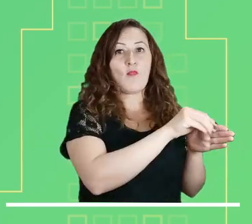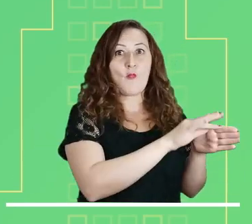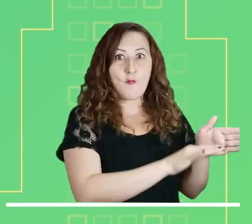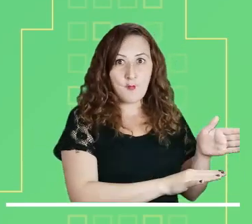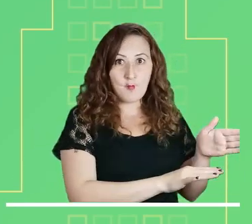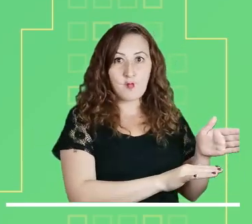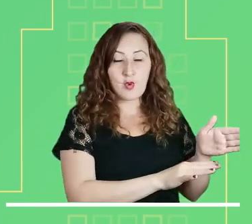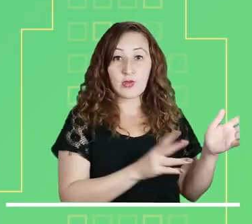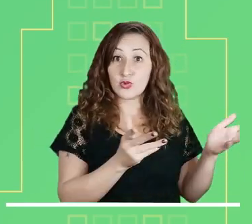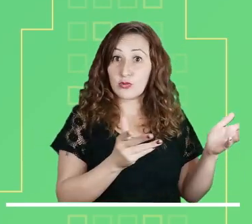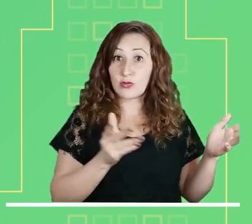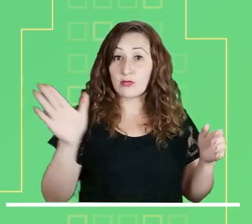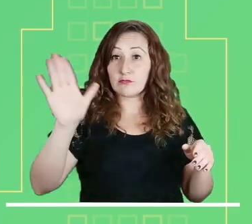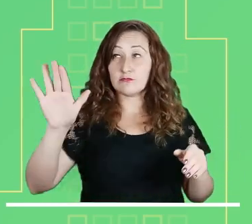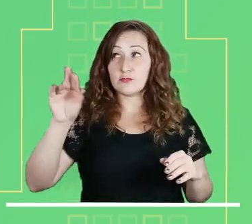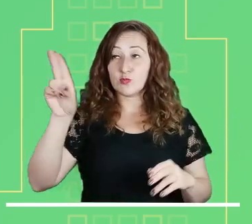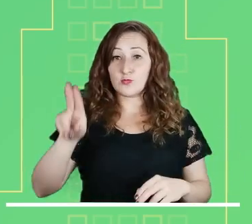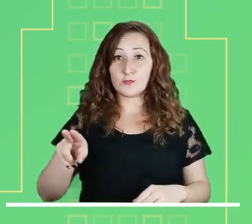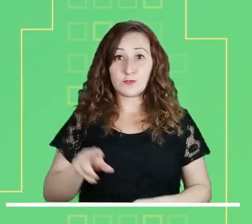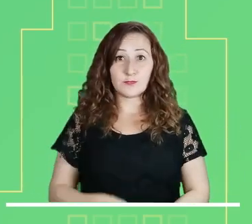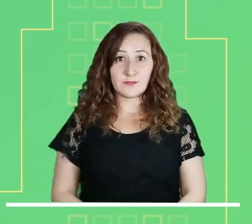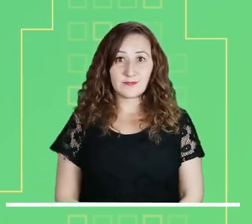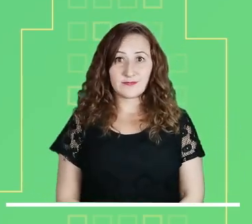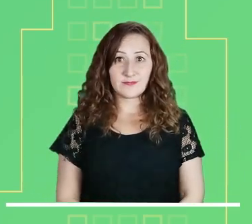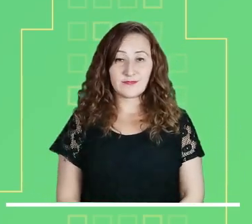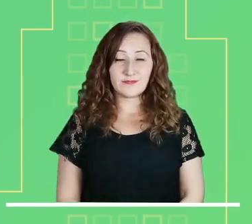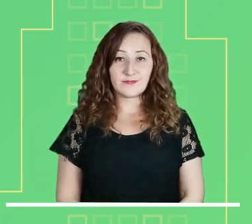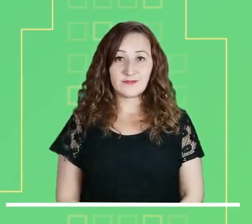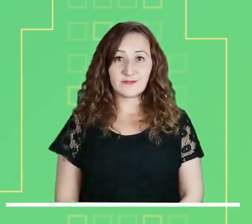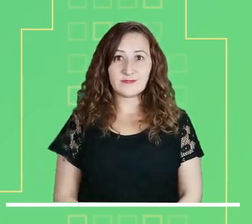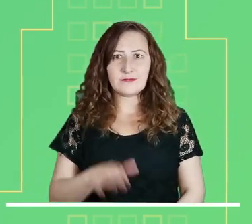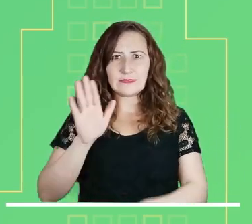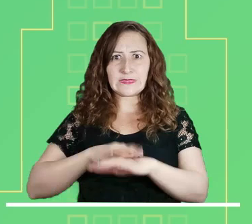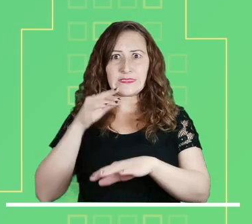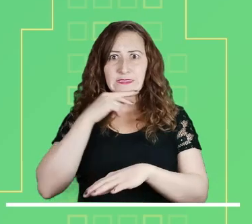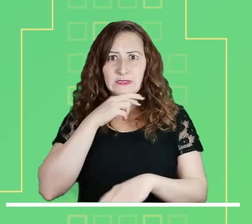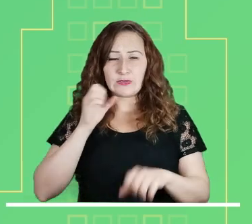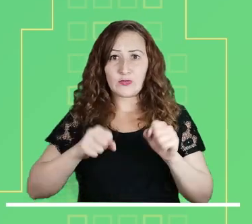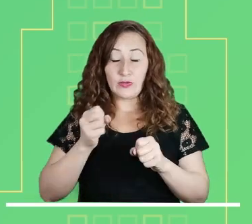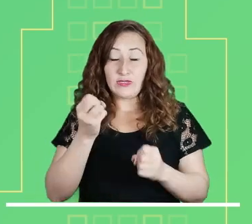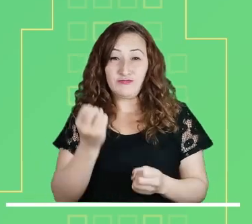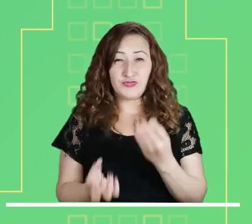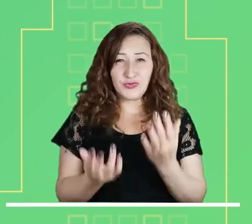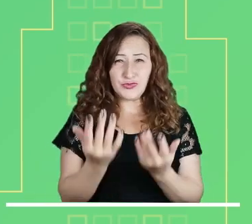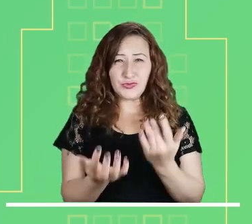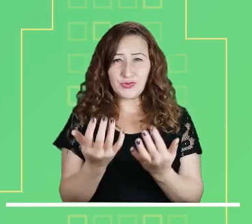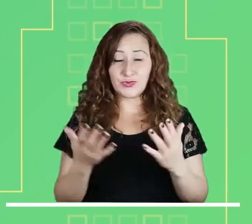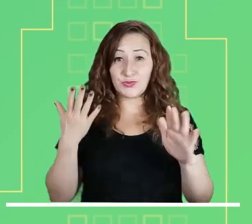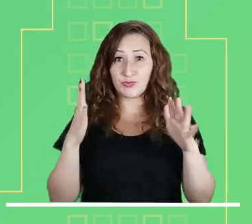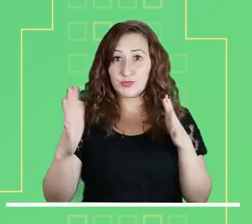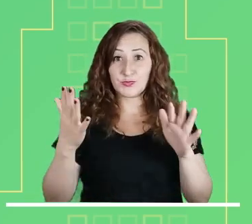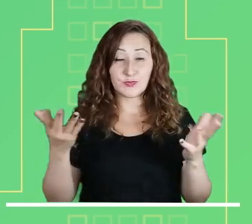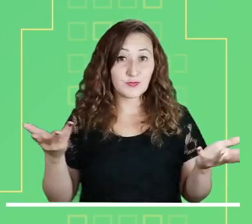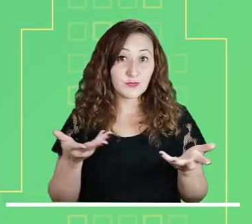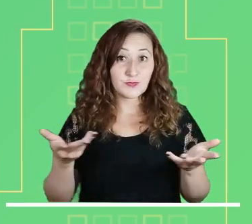Alerta morada por niveles bajos en el Caño Mojana, en el municipio de Majagual, ubicado en el departamento de Sucre.